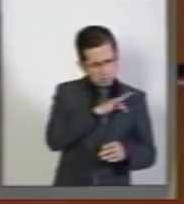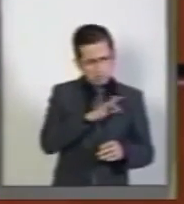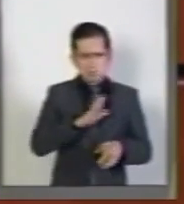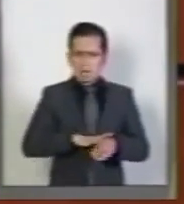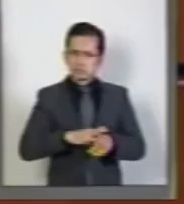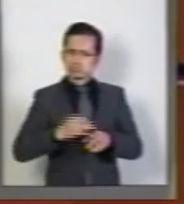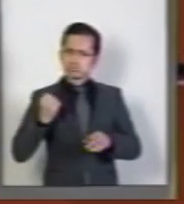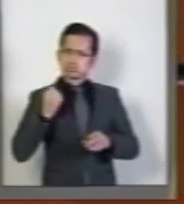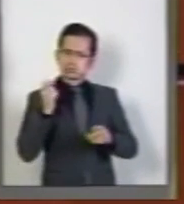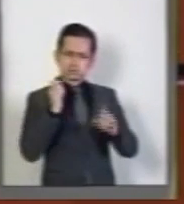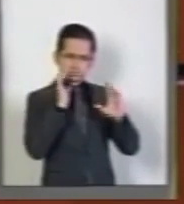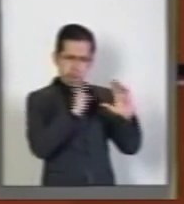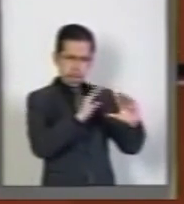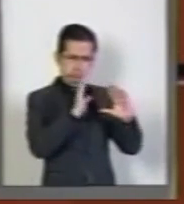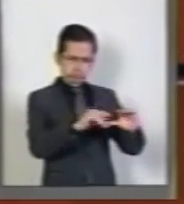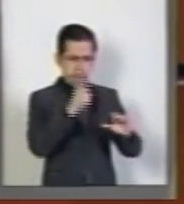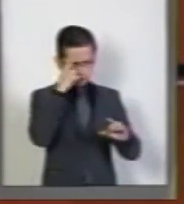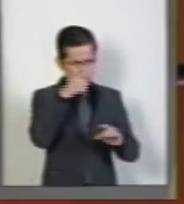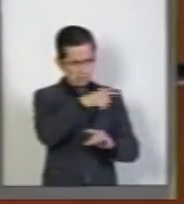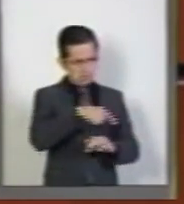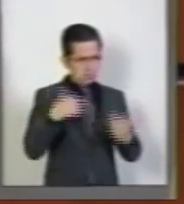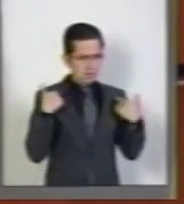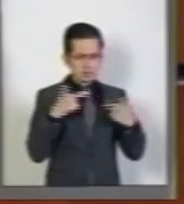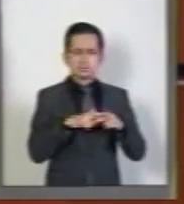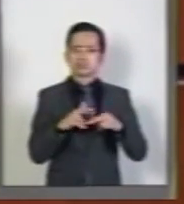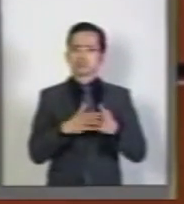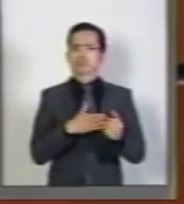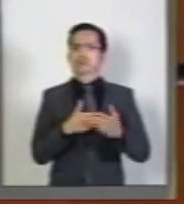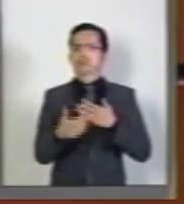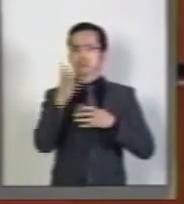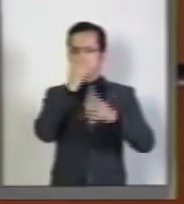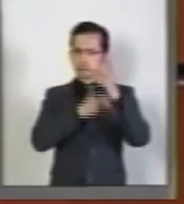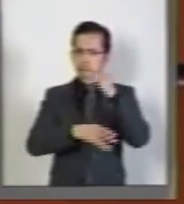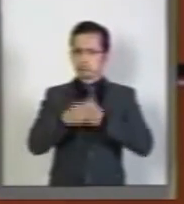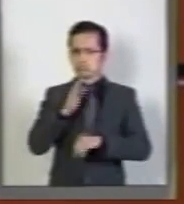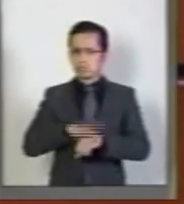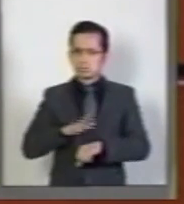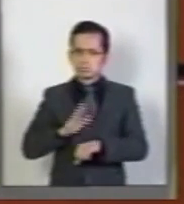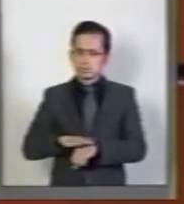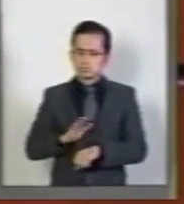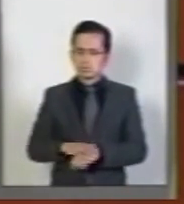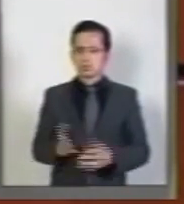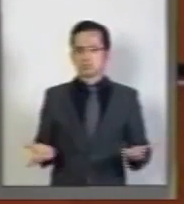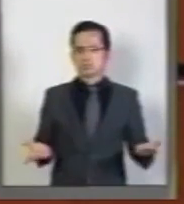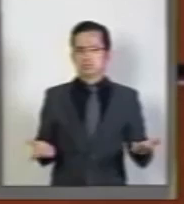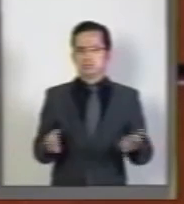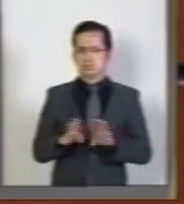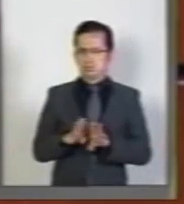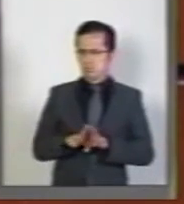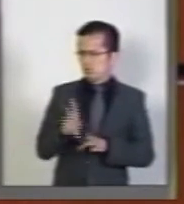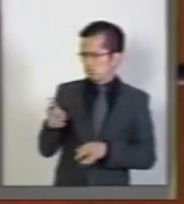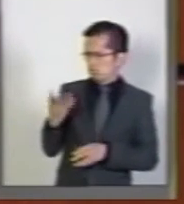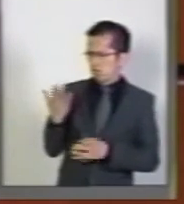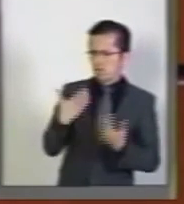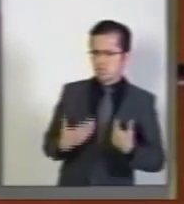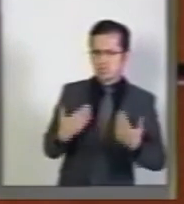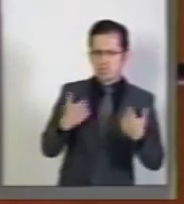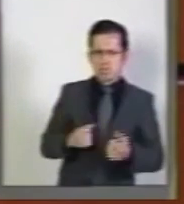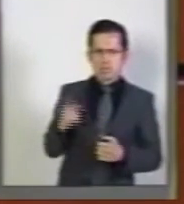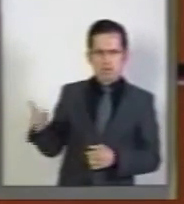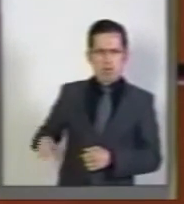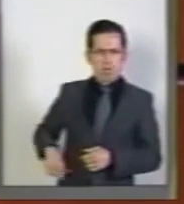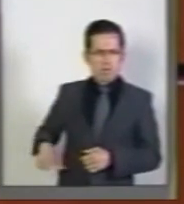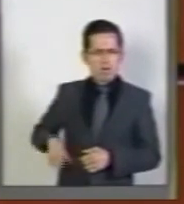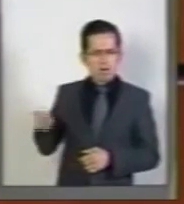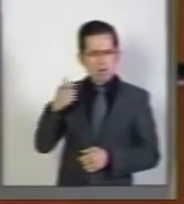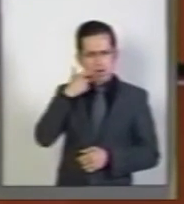y actualización de los mismos profesores, pues entonces resulta inexplicable que el gobierno federal no quiera ir a la raíz